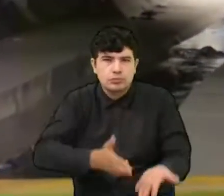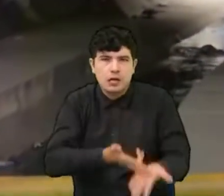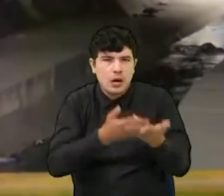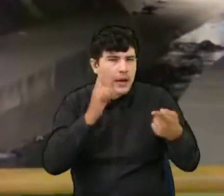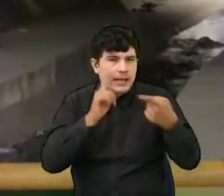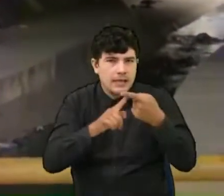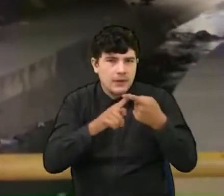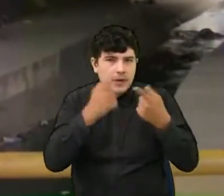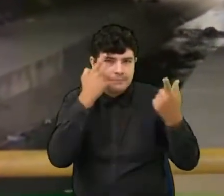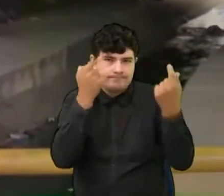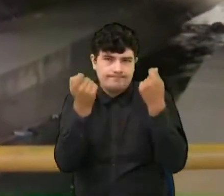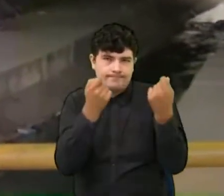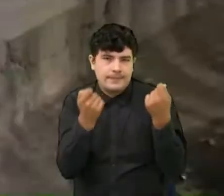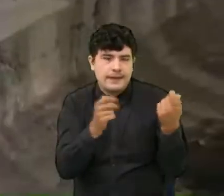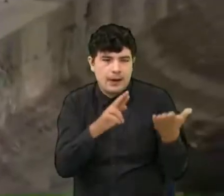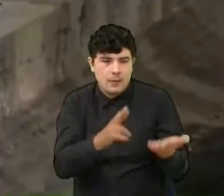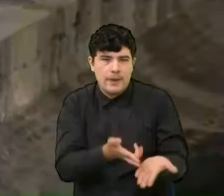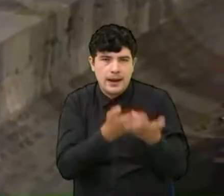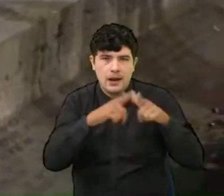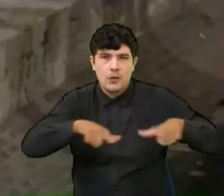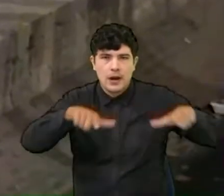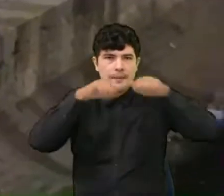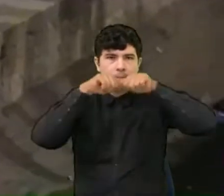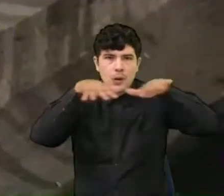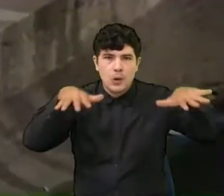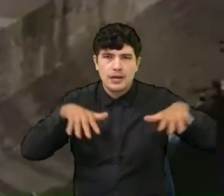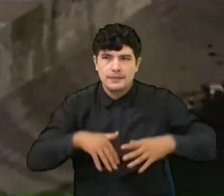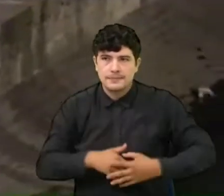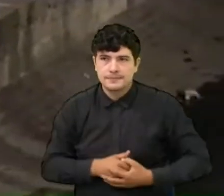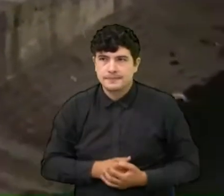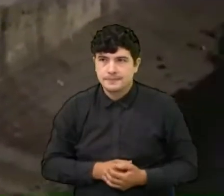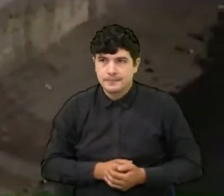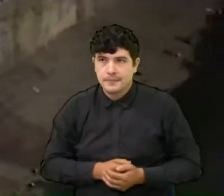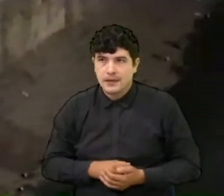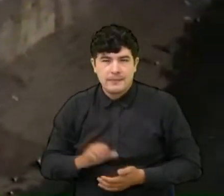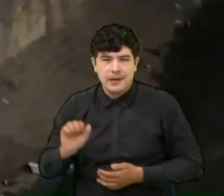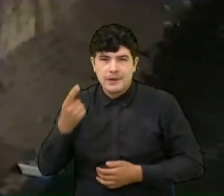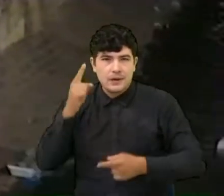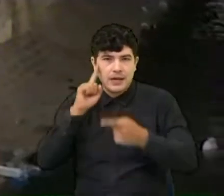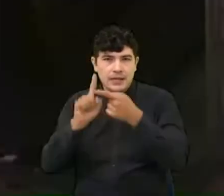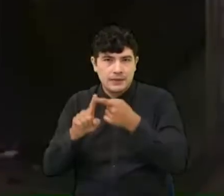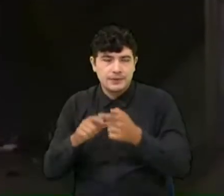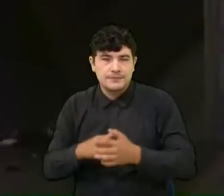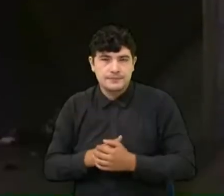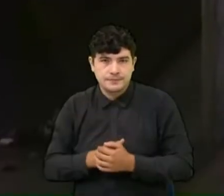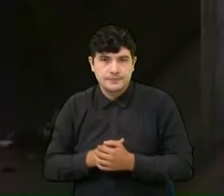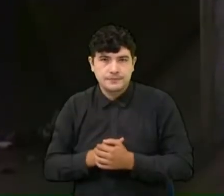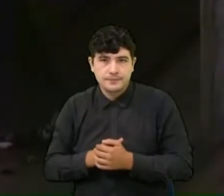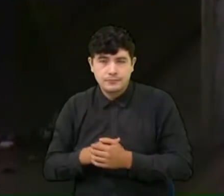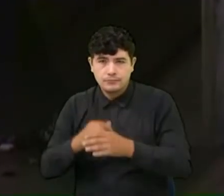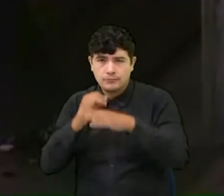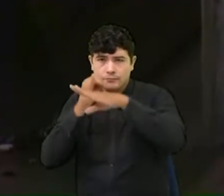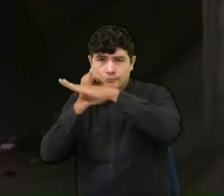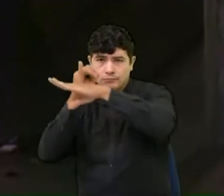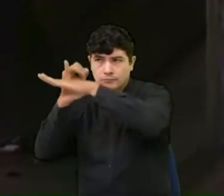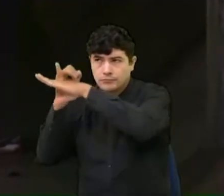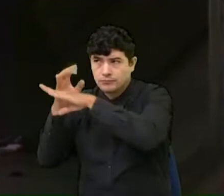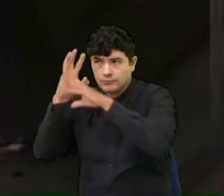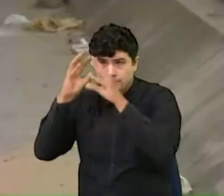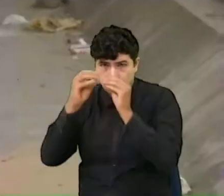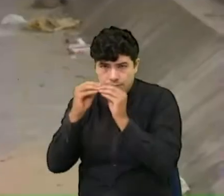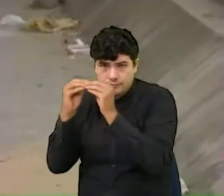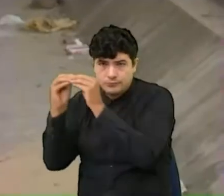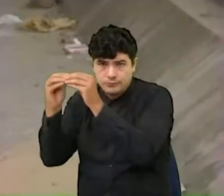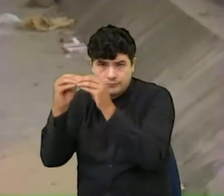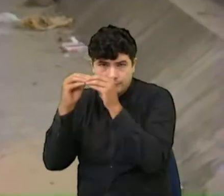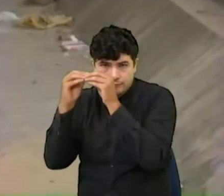recuperación del espacio público. Las autoridades señalaron que uno de los pilares es trabajar de forma articulada con las demás instituciones para que, además